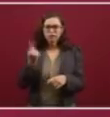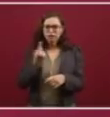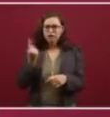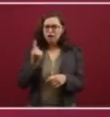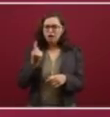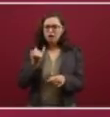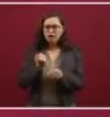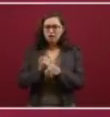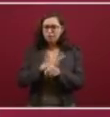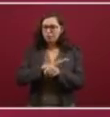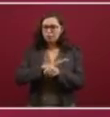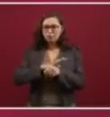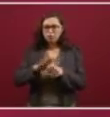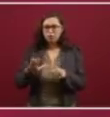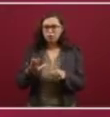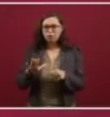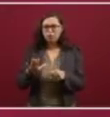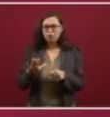tener